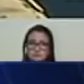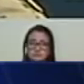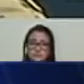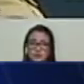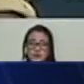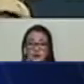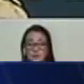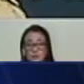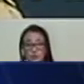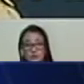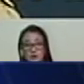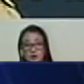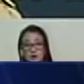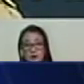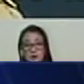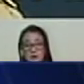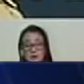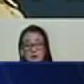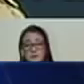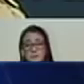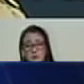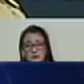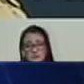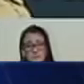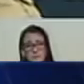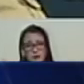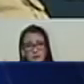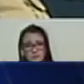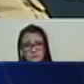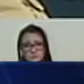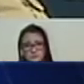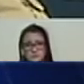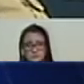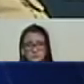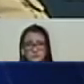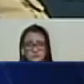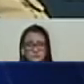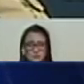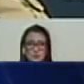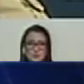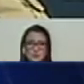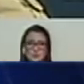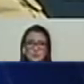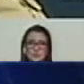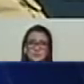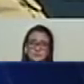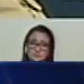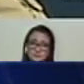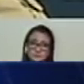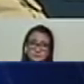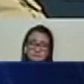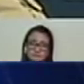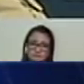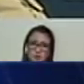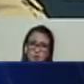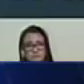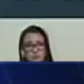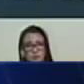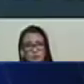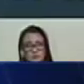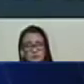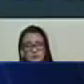segundo. Es así. Nosotros sacamos 54% del voto popular. La derecha sacó el 45% en las